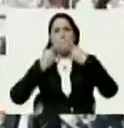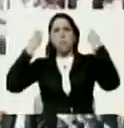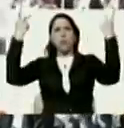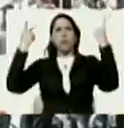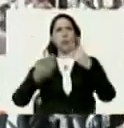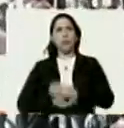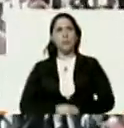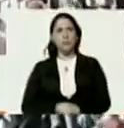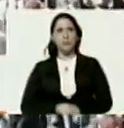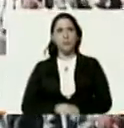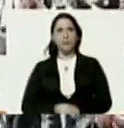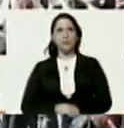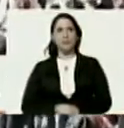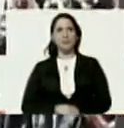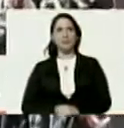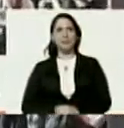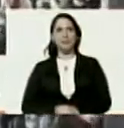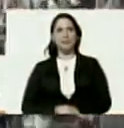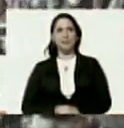popular.